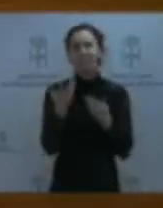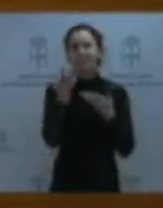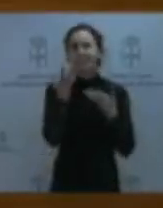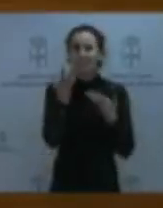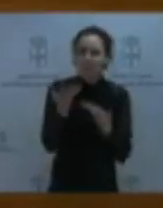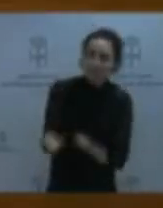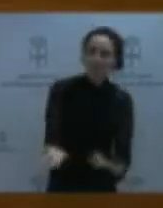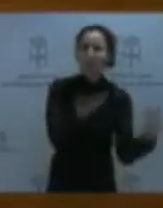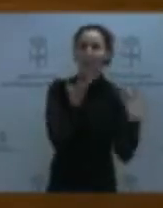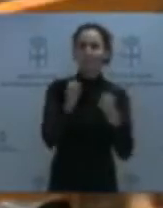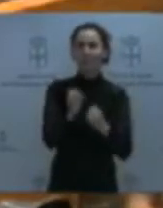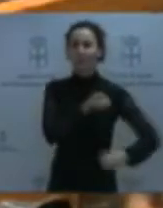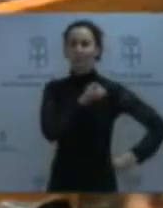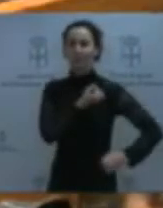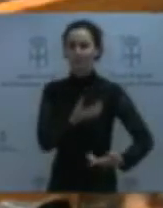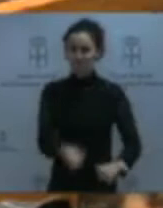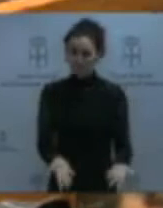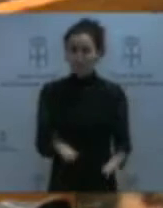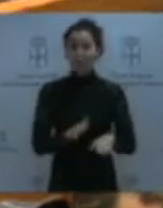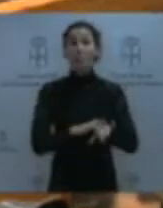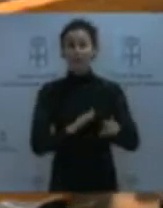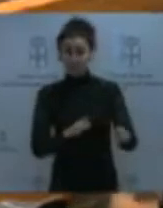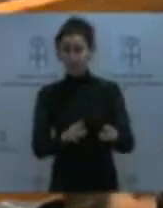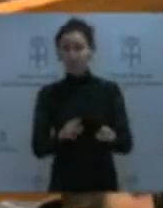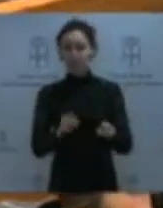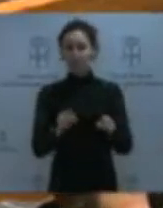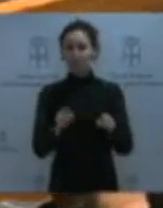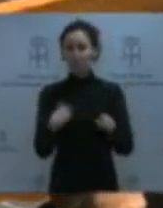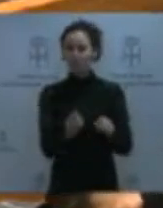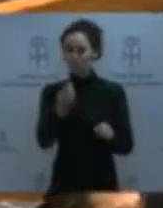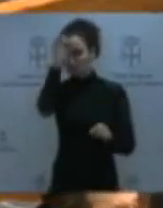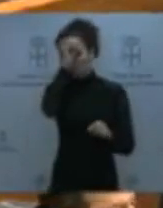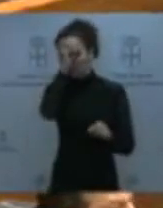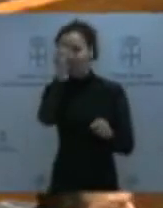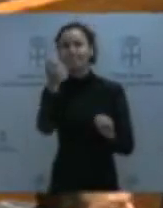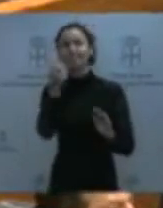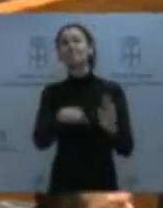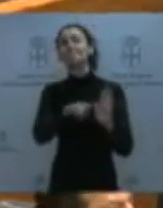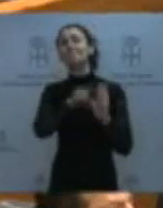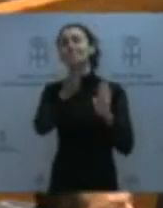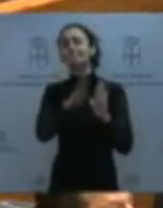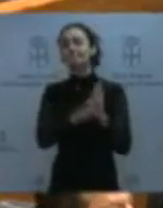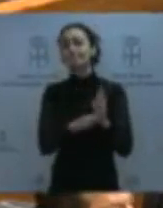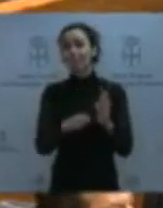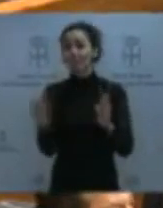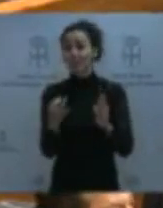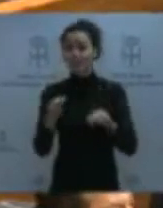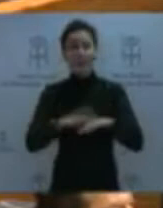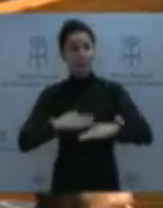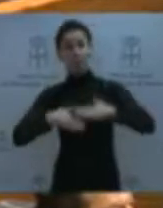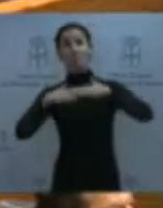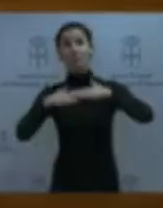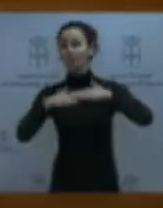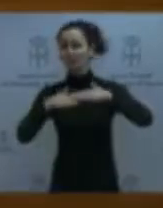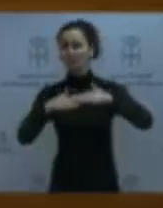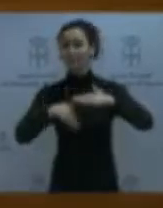entera. Porque esa es, desde nuestro punto de vista, la condición para que dejemos de hablar del techo de gasto y empecemos a hablar de techo